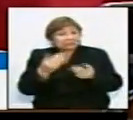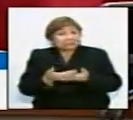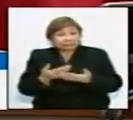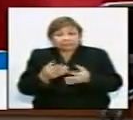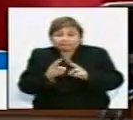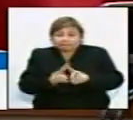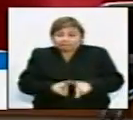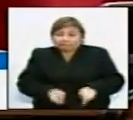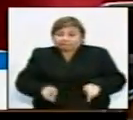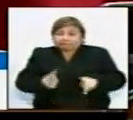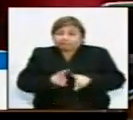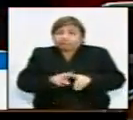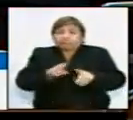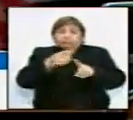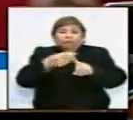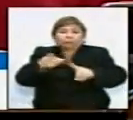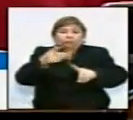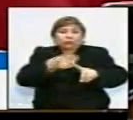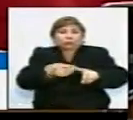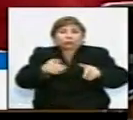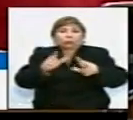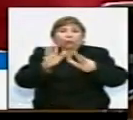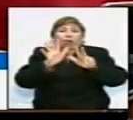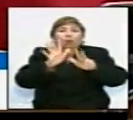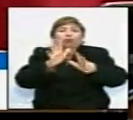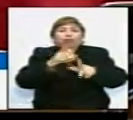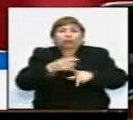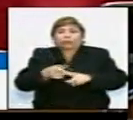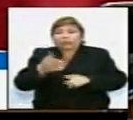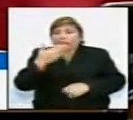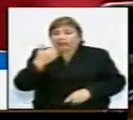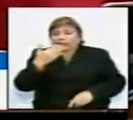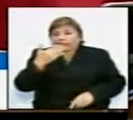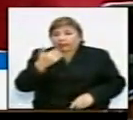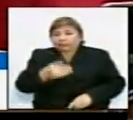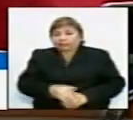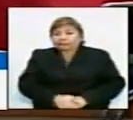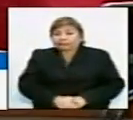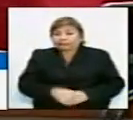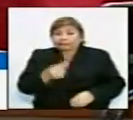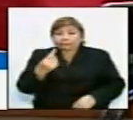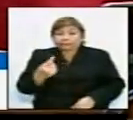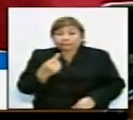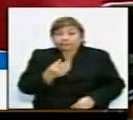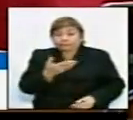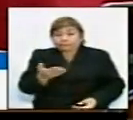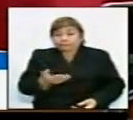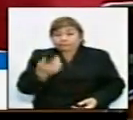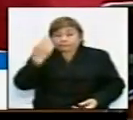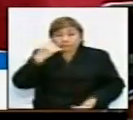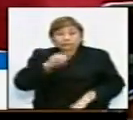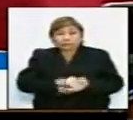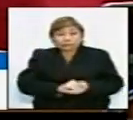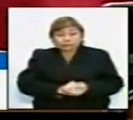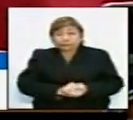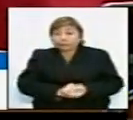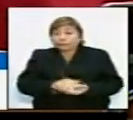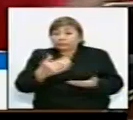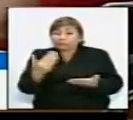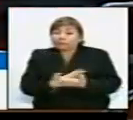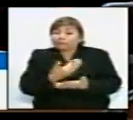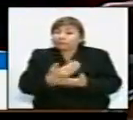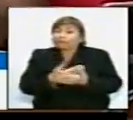con variedades, 8 variedades distintas de ajíes en cada uno de estos, para generar